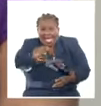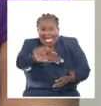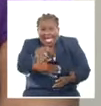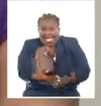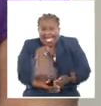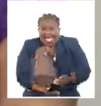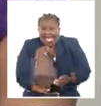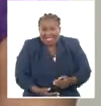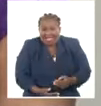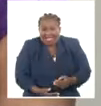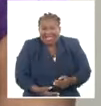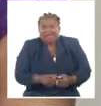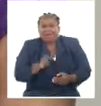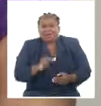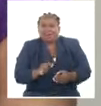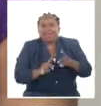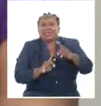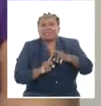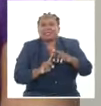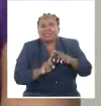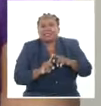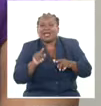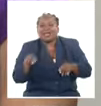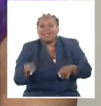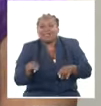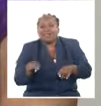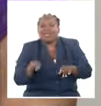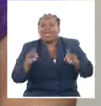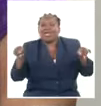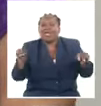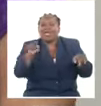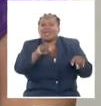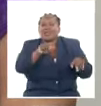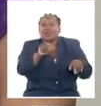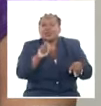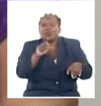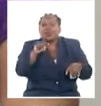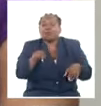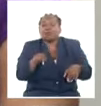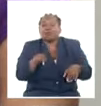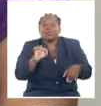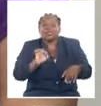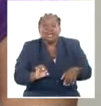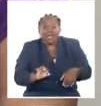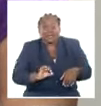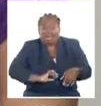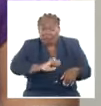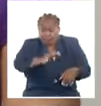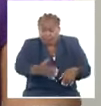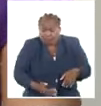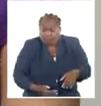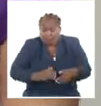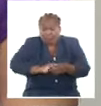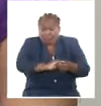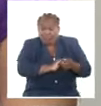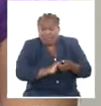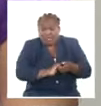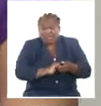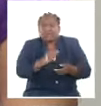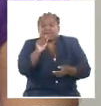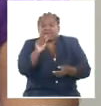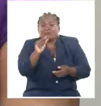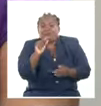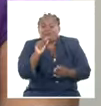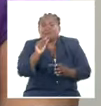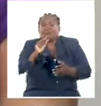feto, a partir de las técnicas de reproducción asistida, o sea, está la gestante solidaria que carga en su vientre el feto y están las personas